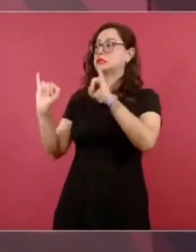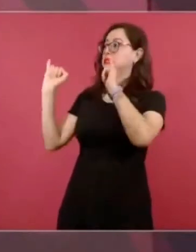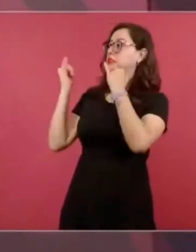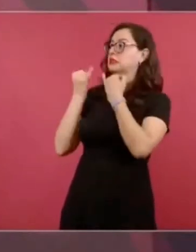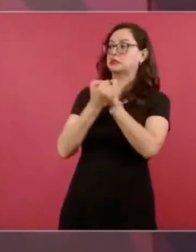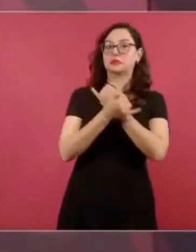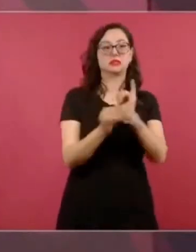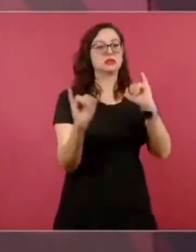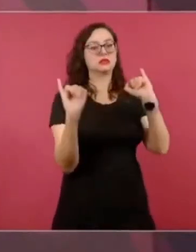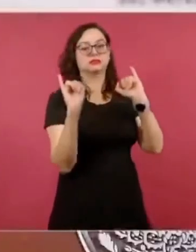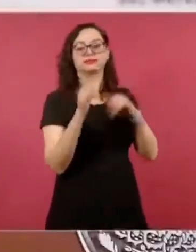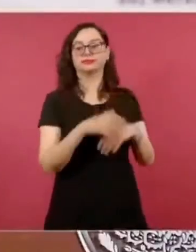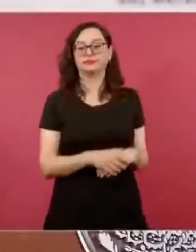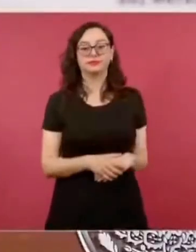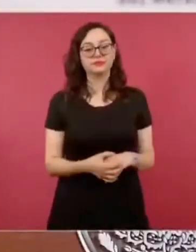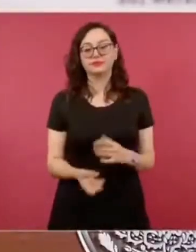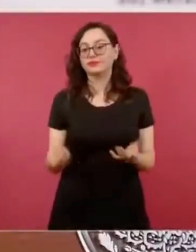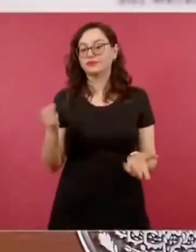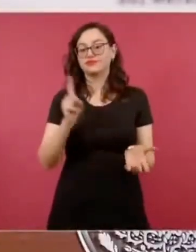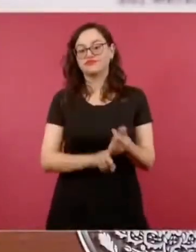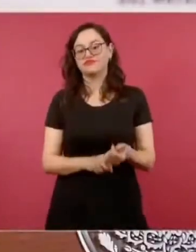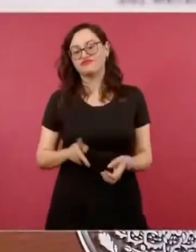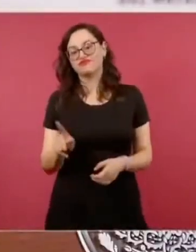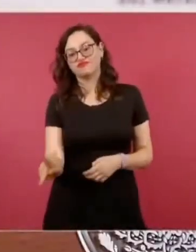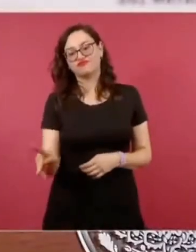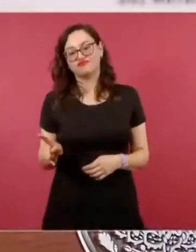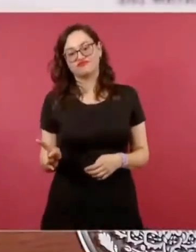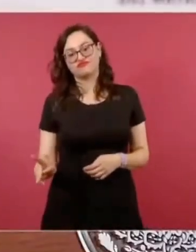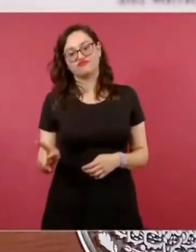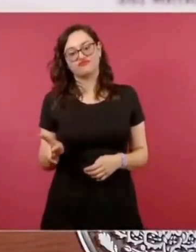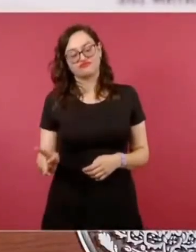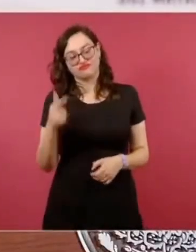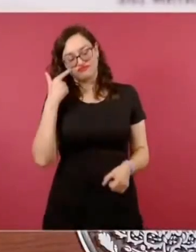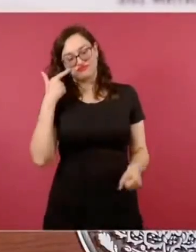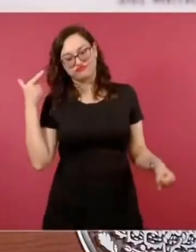para ocultar el fondo